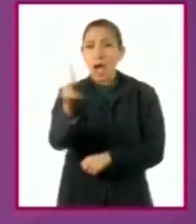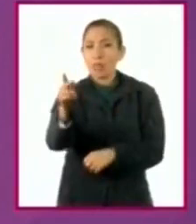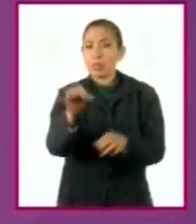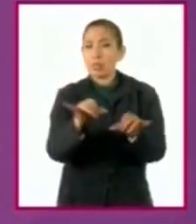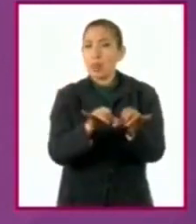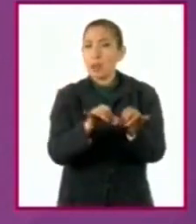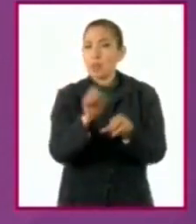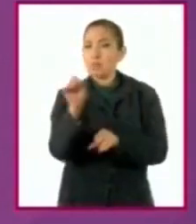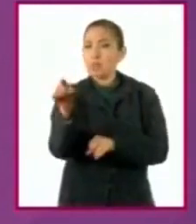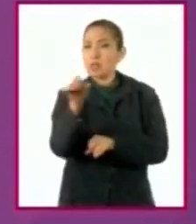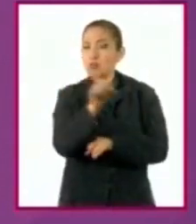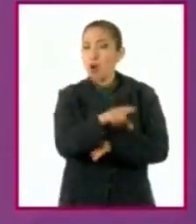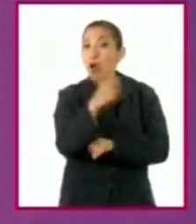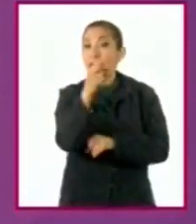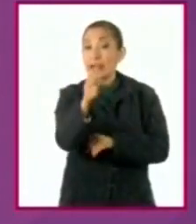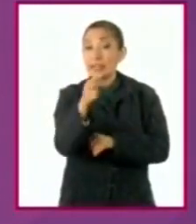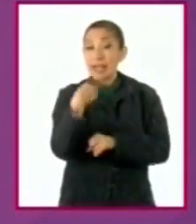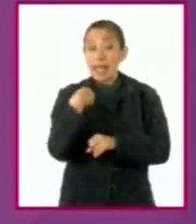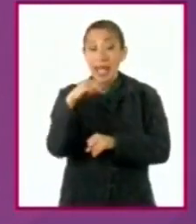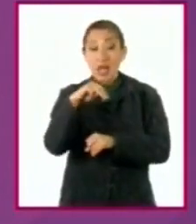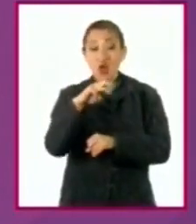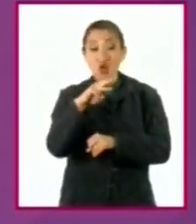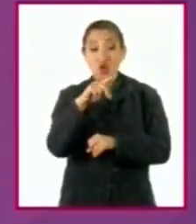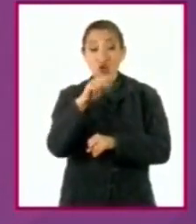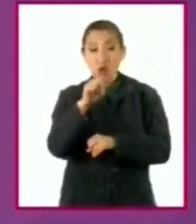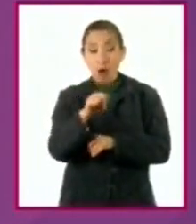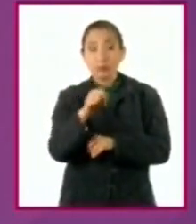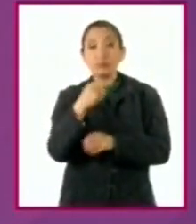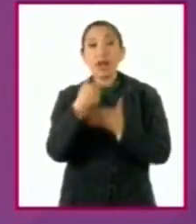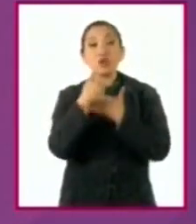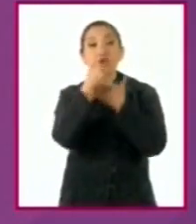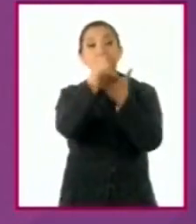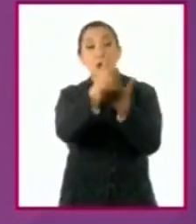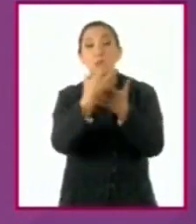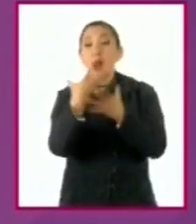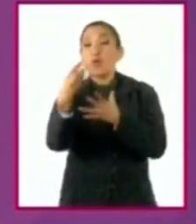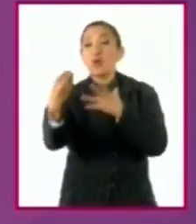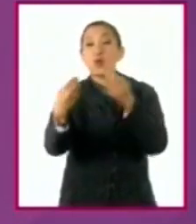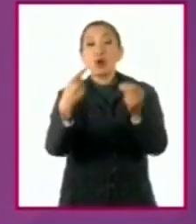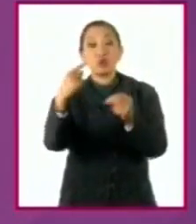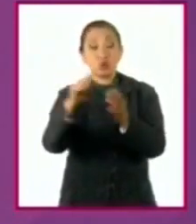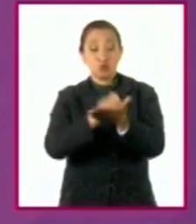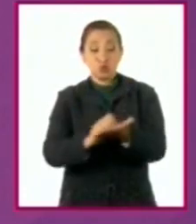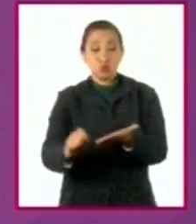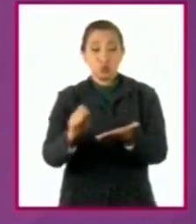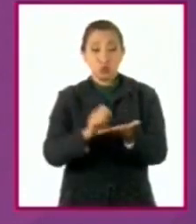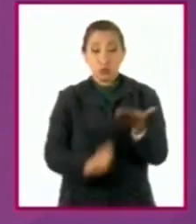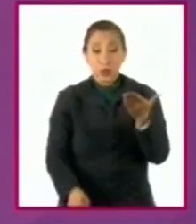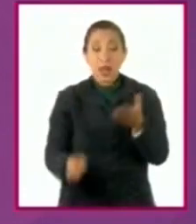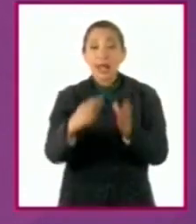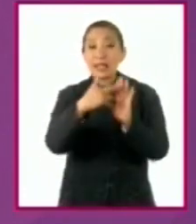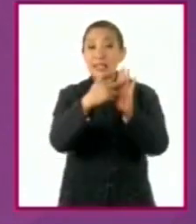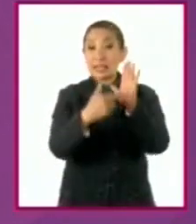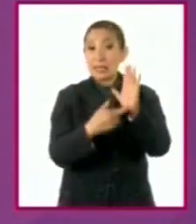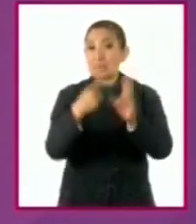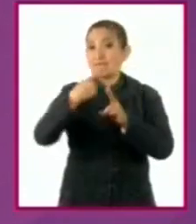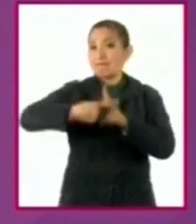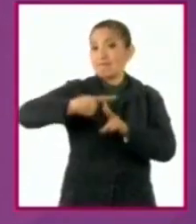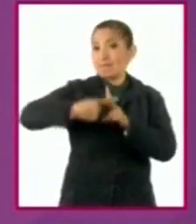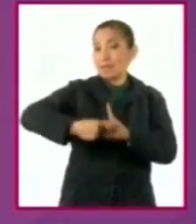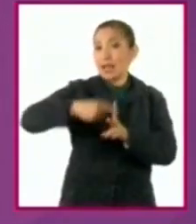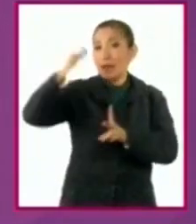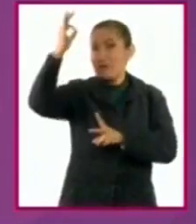tamaño. Este momento de Newton sirvió de inspiración para su obra, Principios Matemáticos